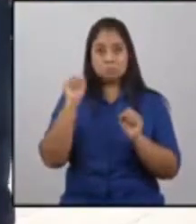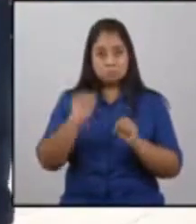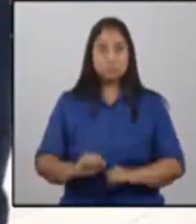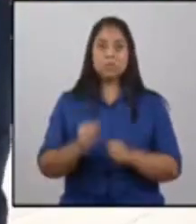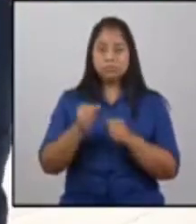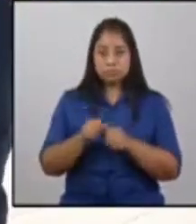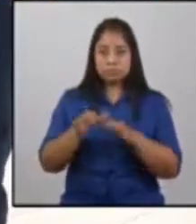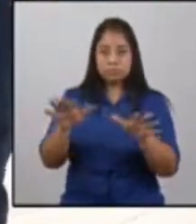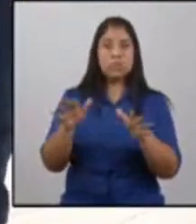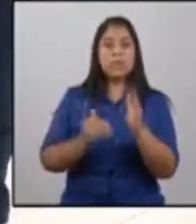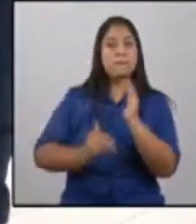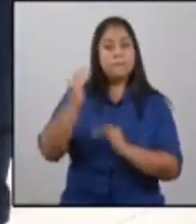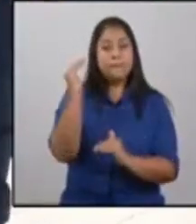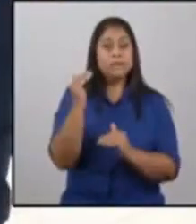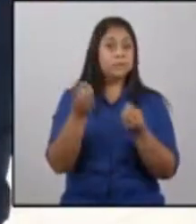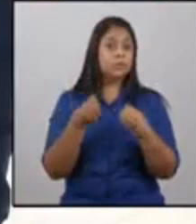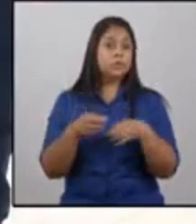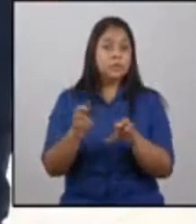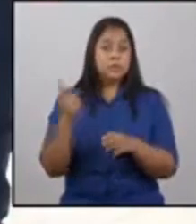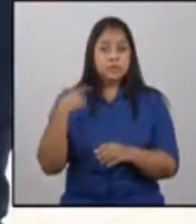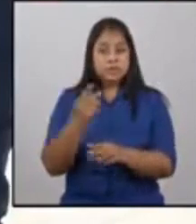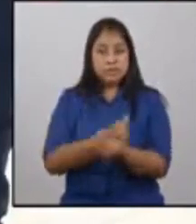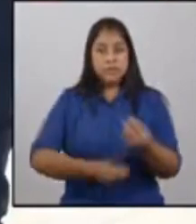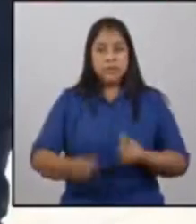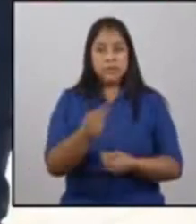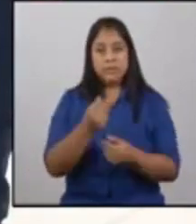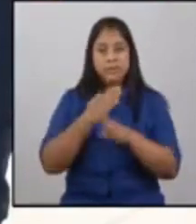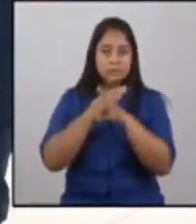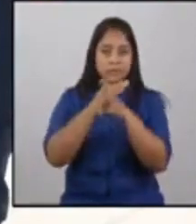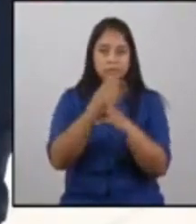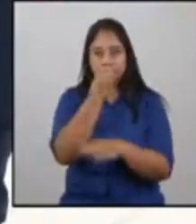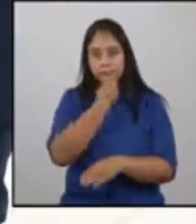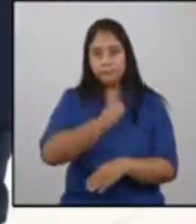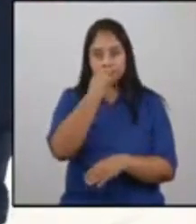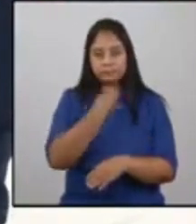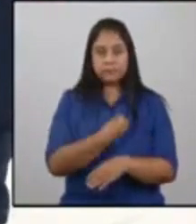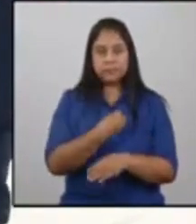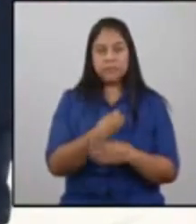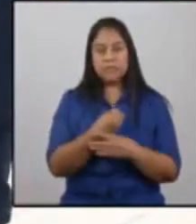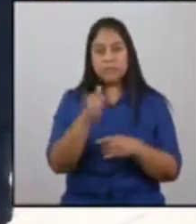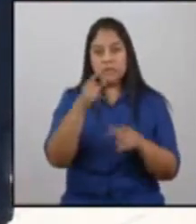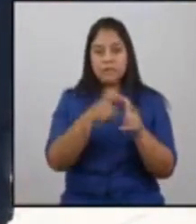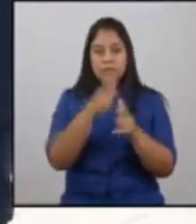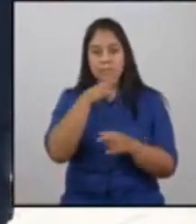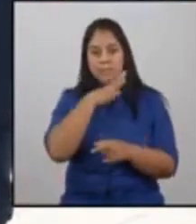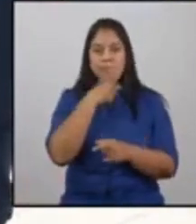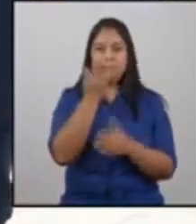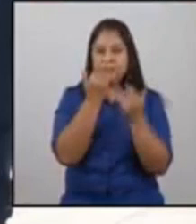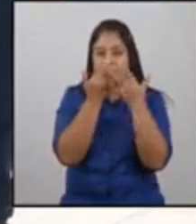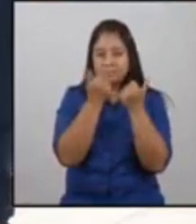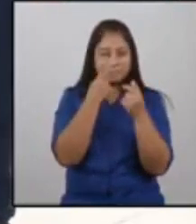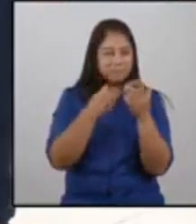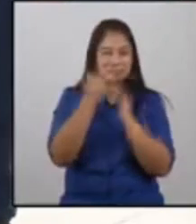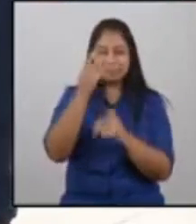las posibilidades de generar suficiente resistencia a plagas que consumen grandes cantidades de